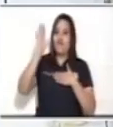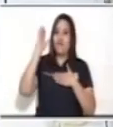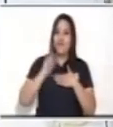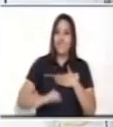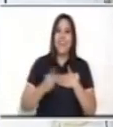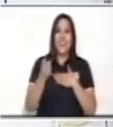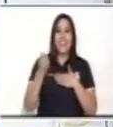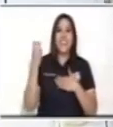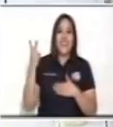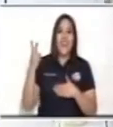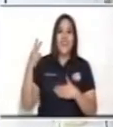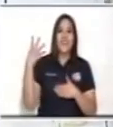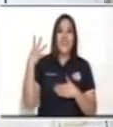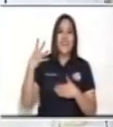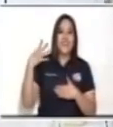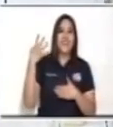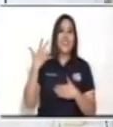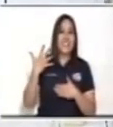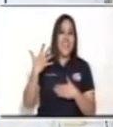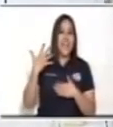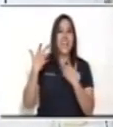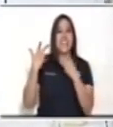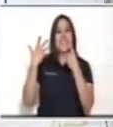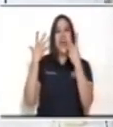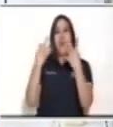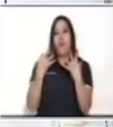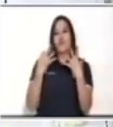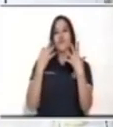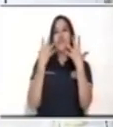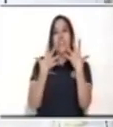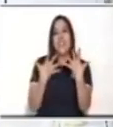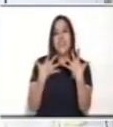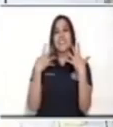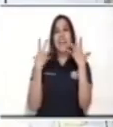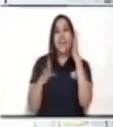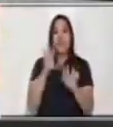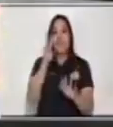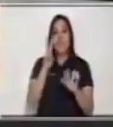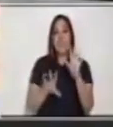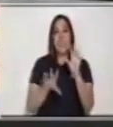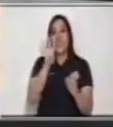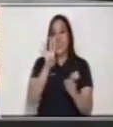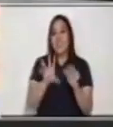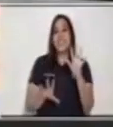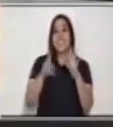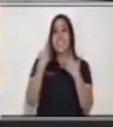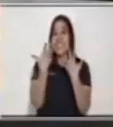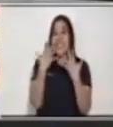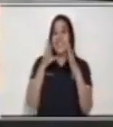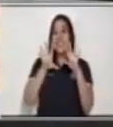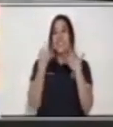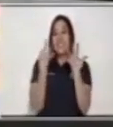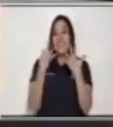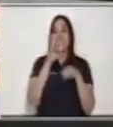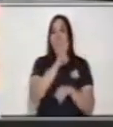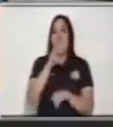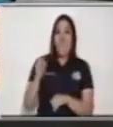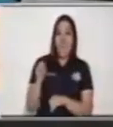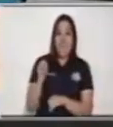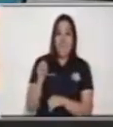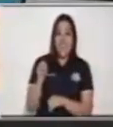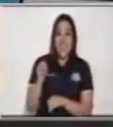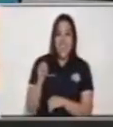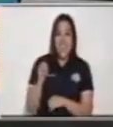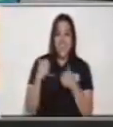vez. Dos, cuatro, seis, ocho, diez, doce, catorce, dieciséis, dieciocho,